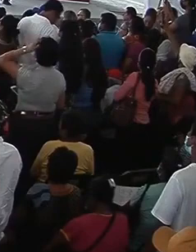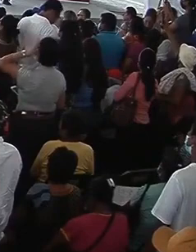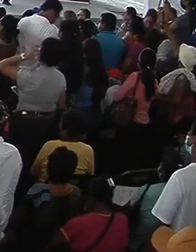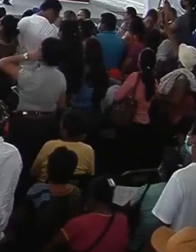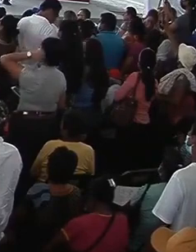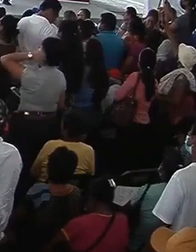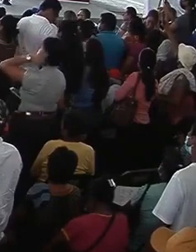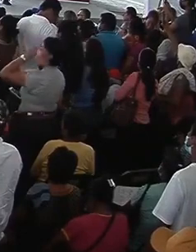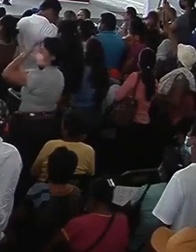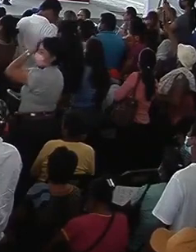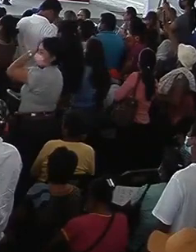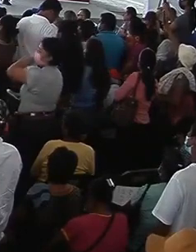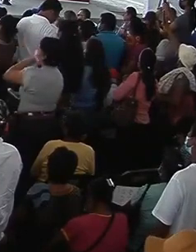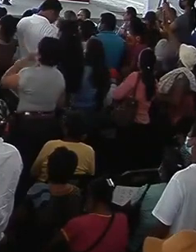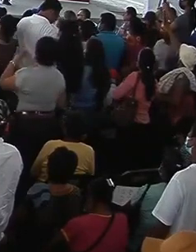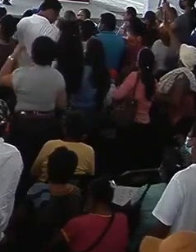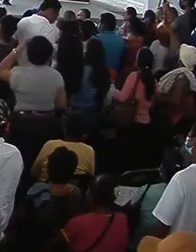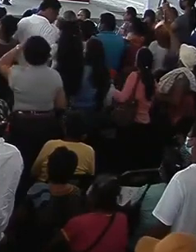de Oaxaca.